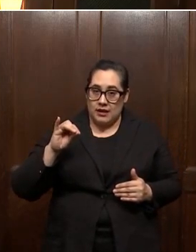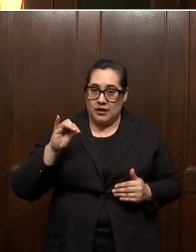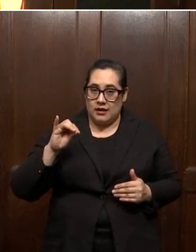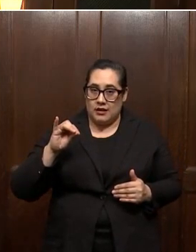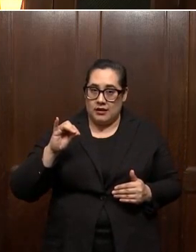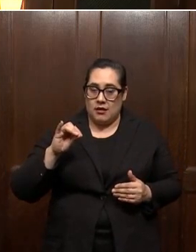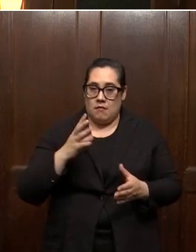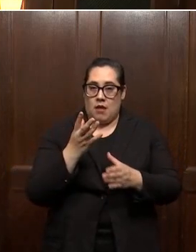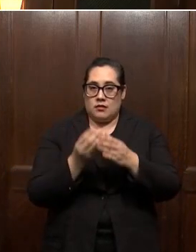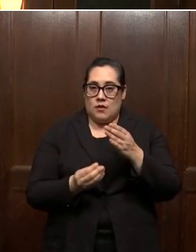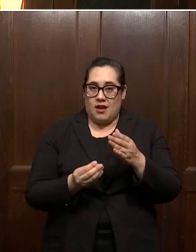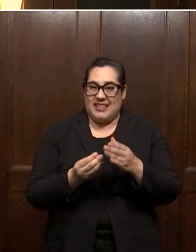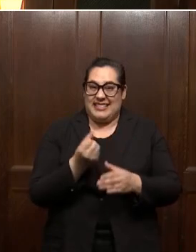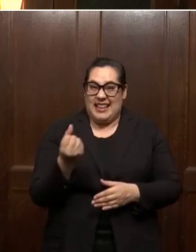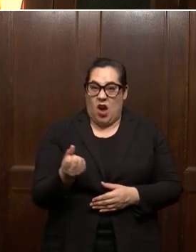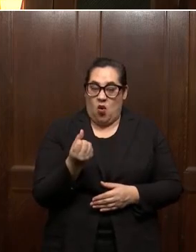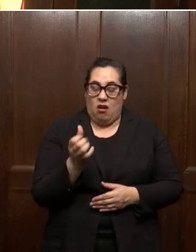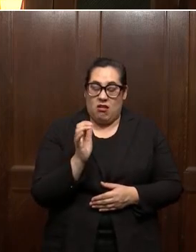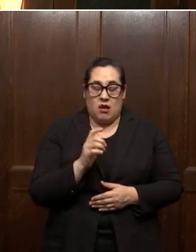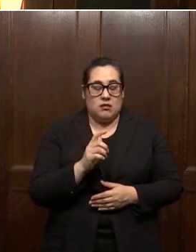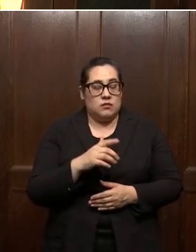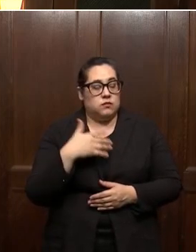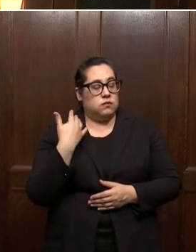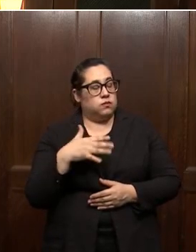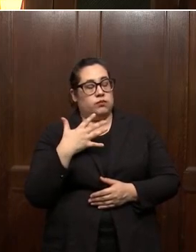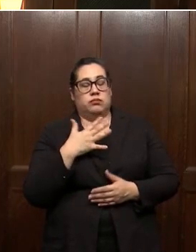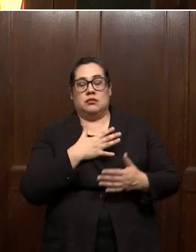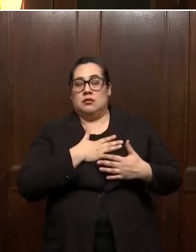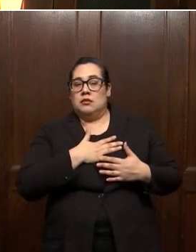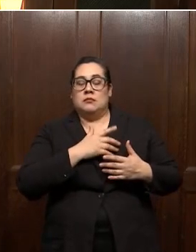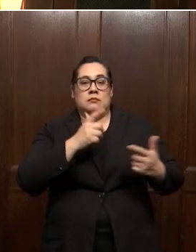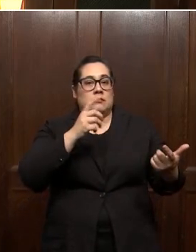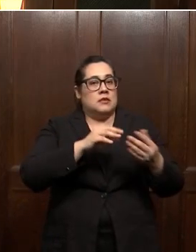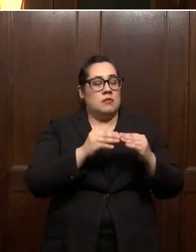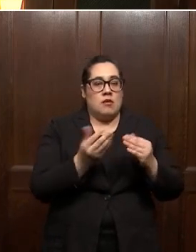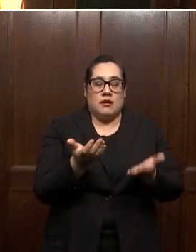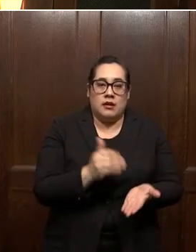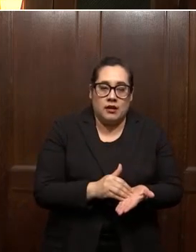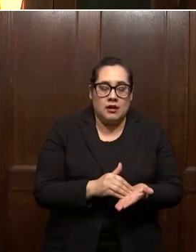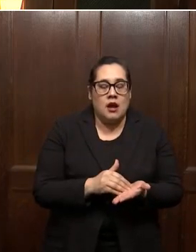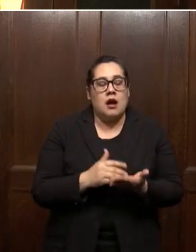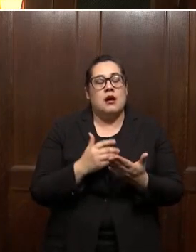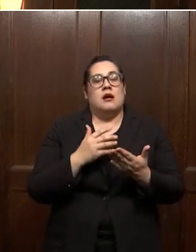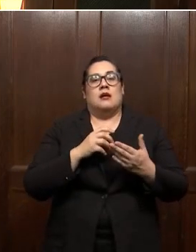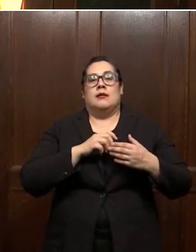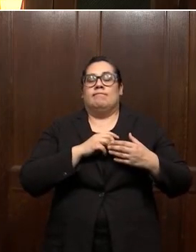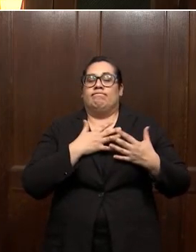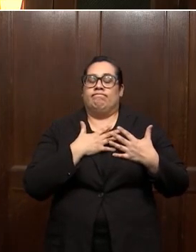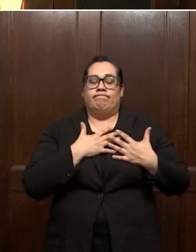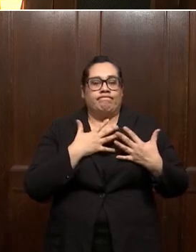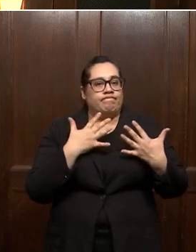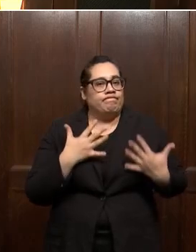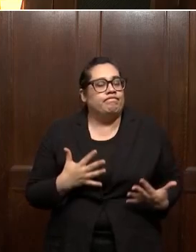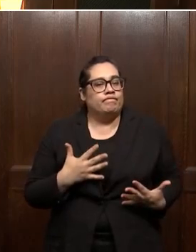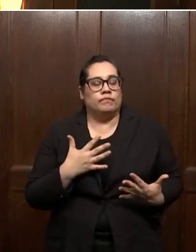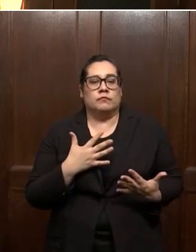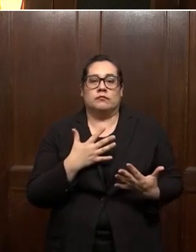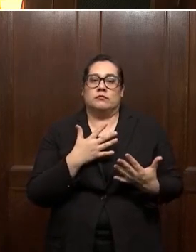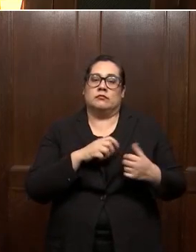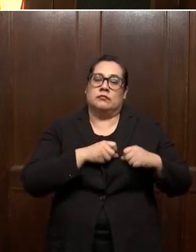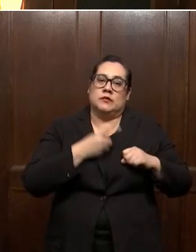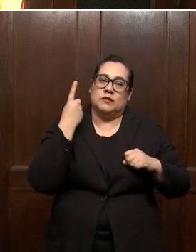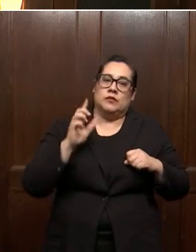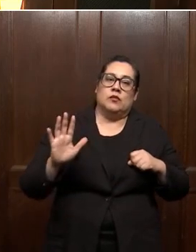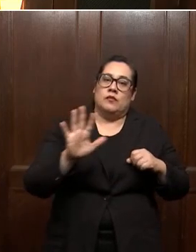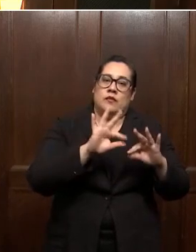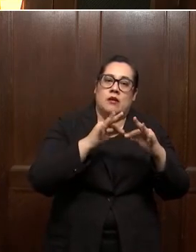sábado, un récord nuevo también. Lo siento a las familias por su sufrimiento. Y